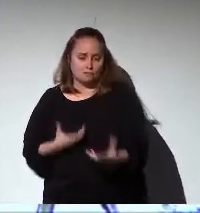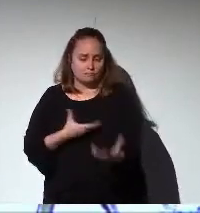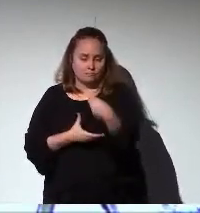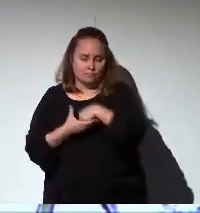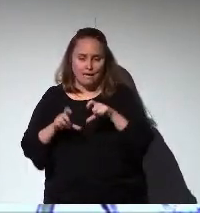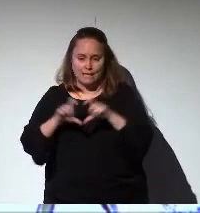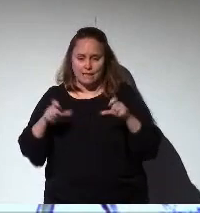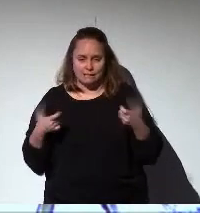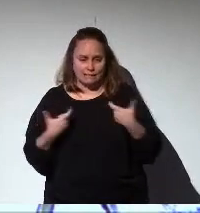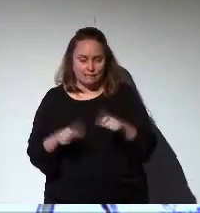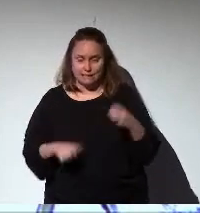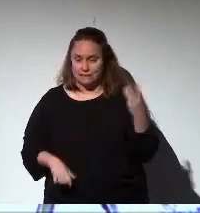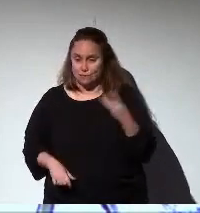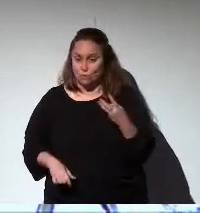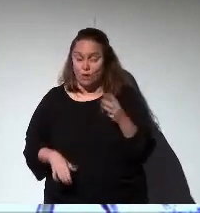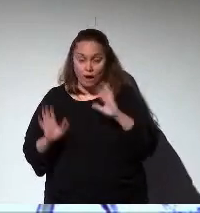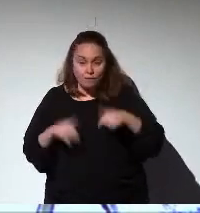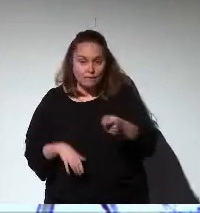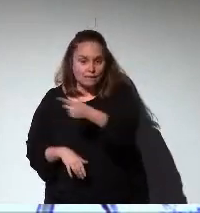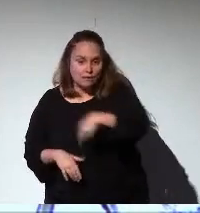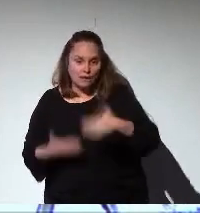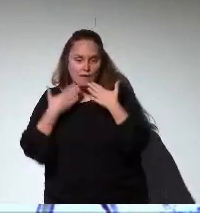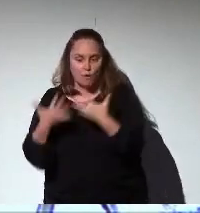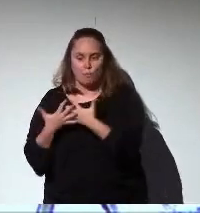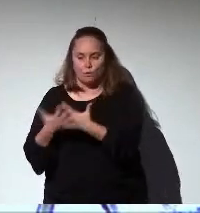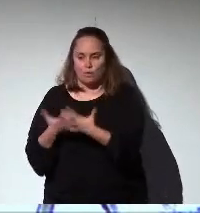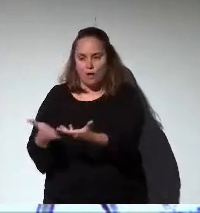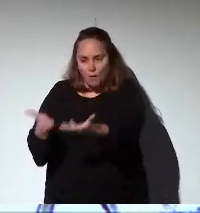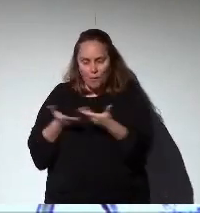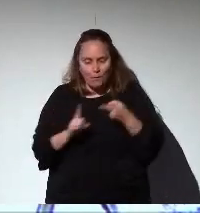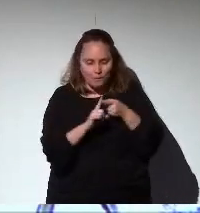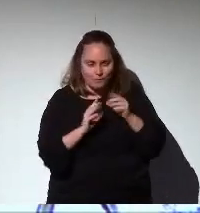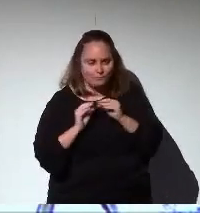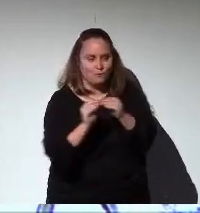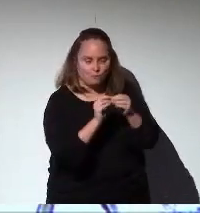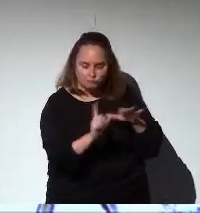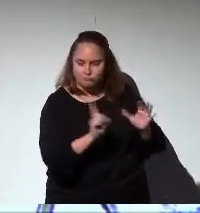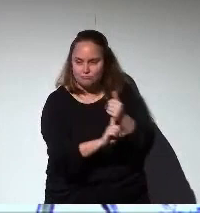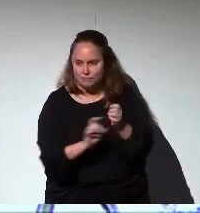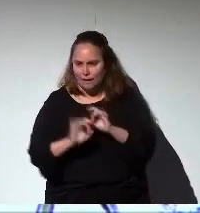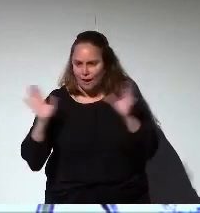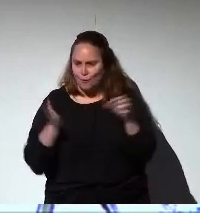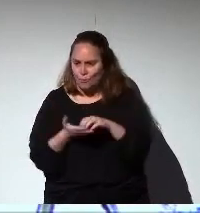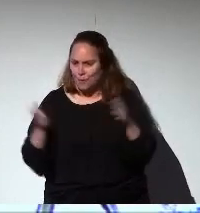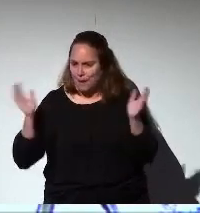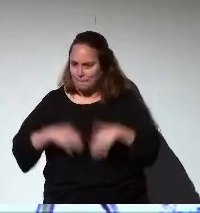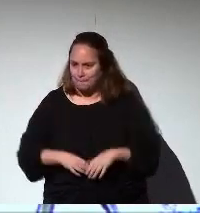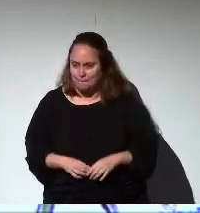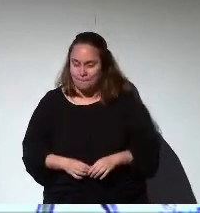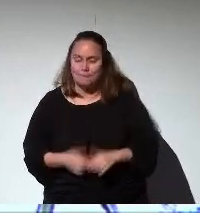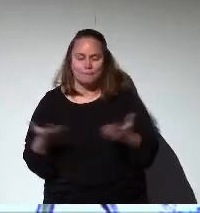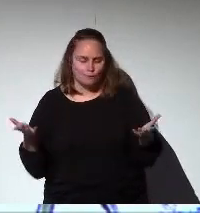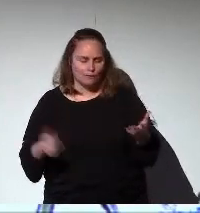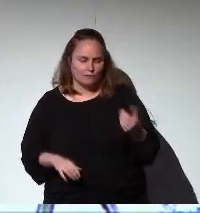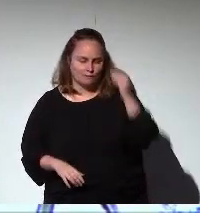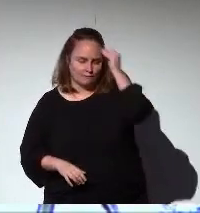entidades del tercer sector y son las que al final nos ayudan a que ese objetivo común se lleve a cabo, sin lugar a dudas. Pero vamos a reflexionar, o